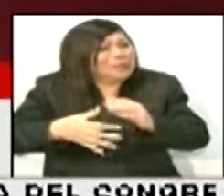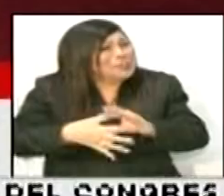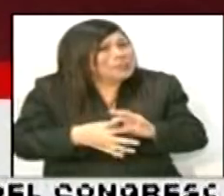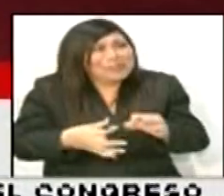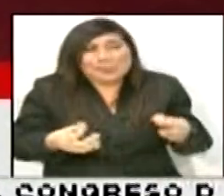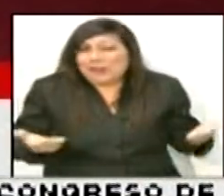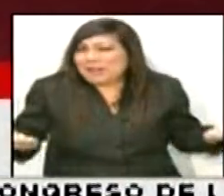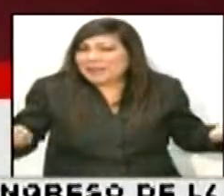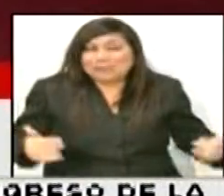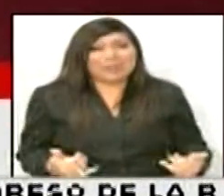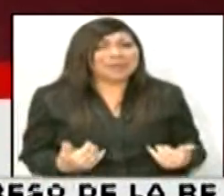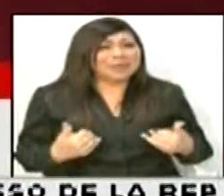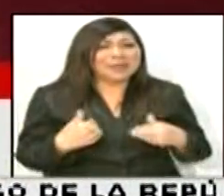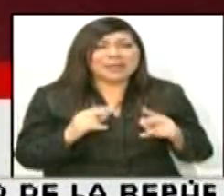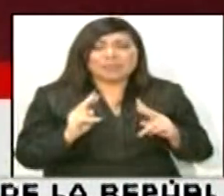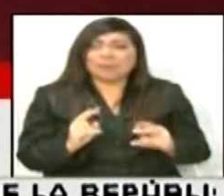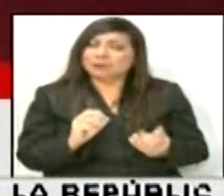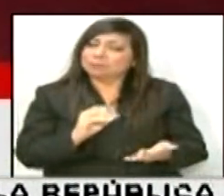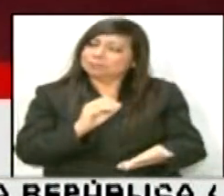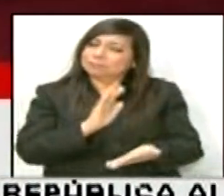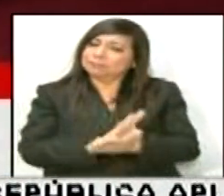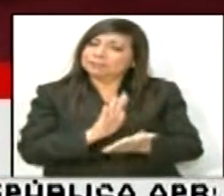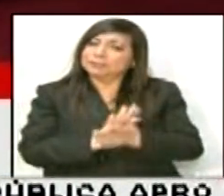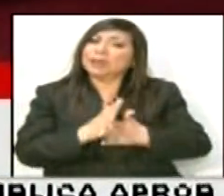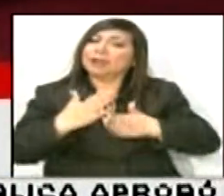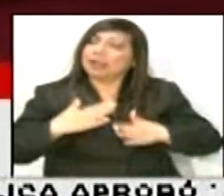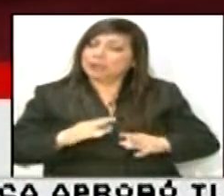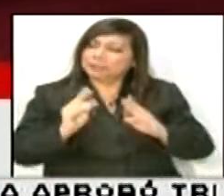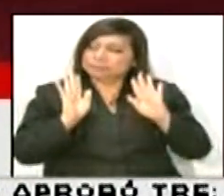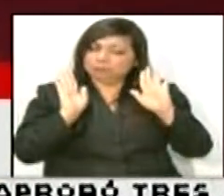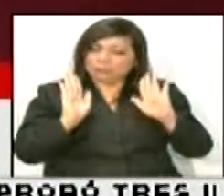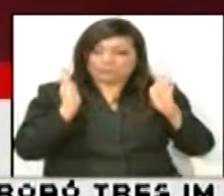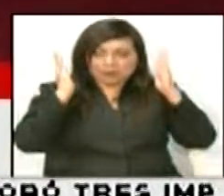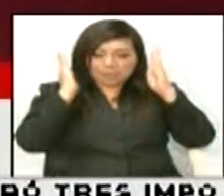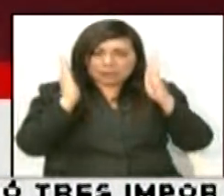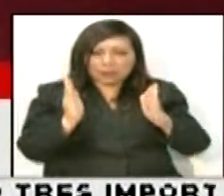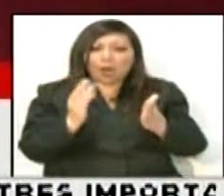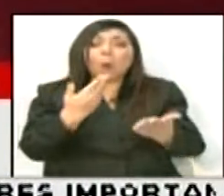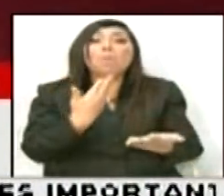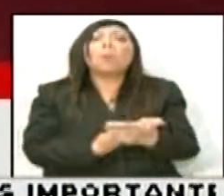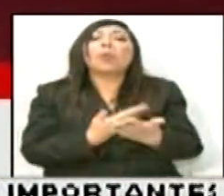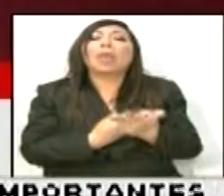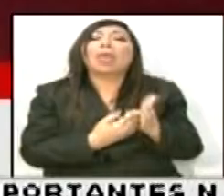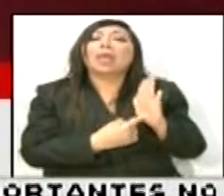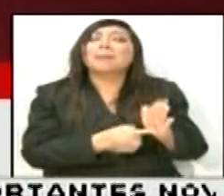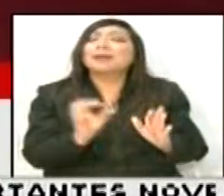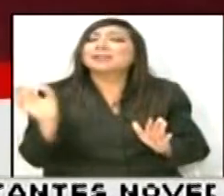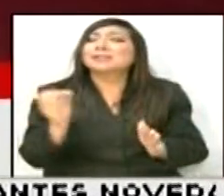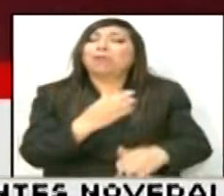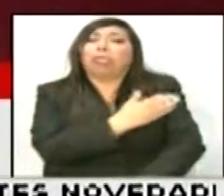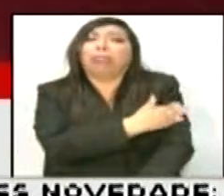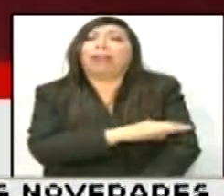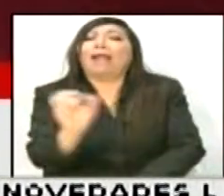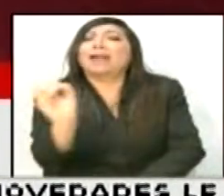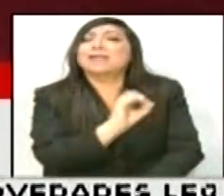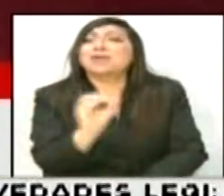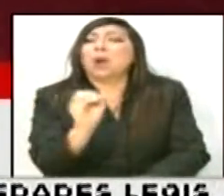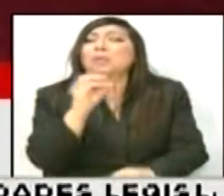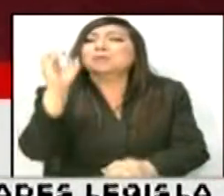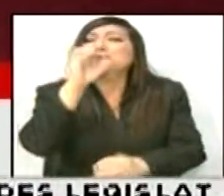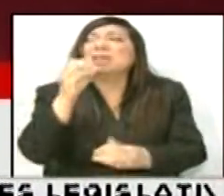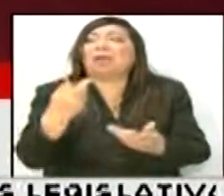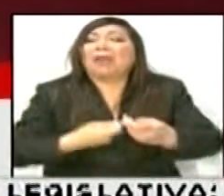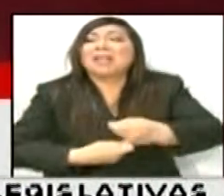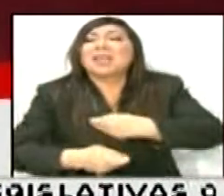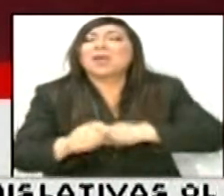nuevo caso tiene que ser visto con serenidad, con firmeza, con pruebas, sin complicidades, sin búsqueda